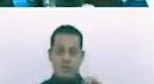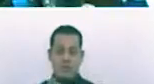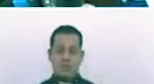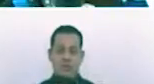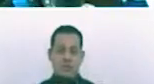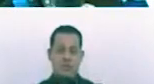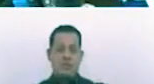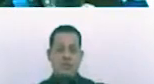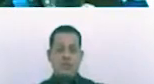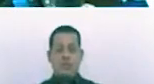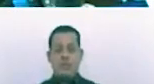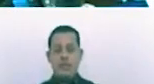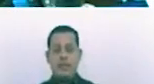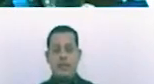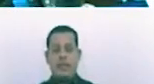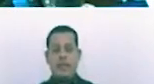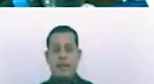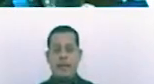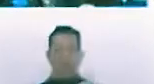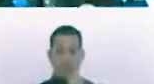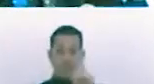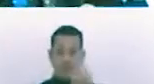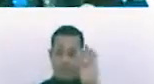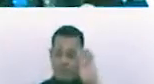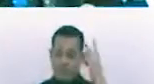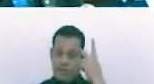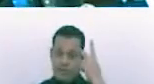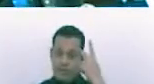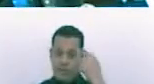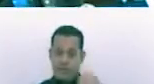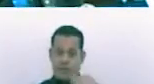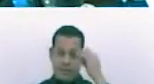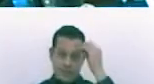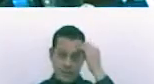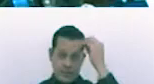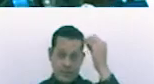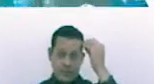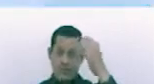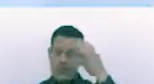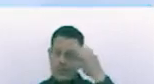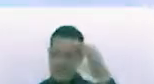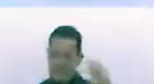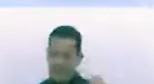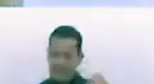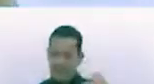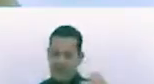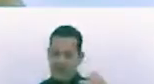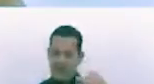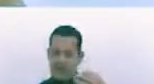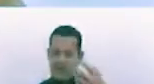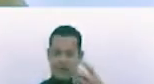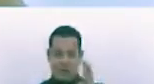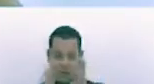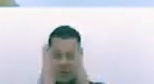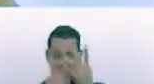Gracias, presidente. Solo para referirme a mi intervención, que creo que causó eco.